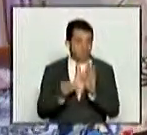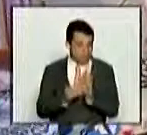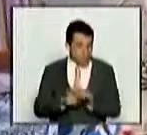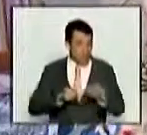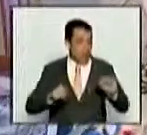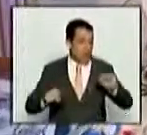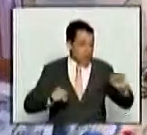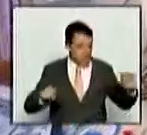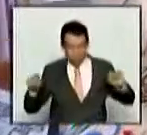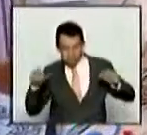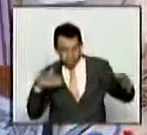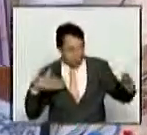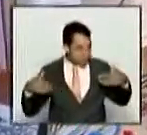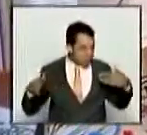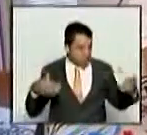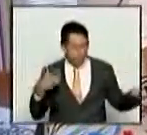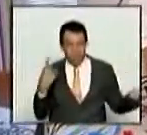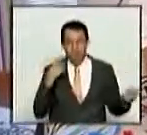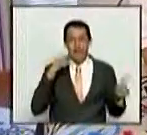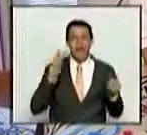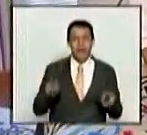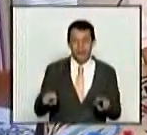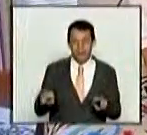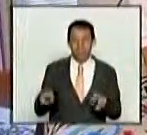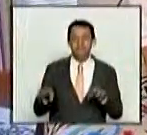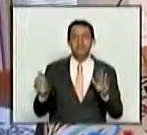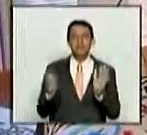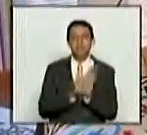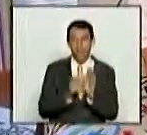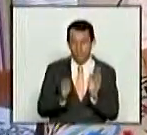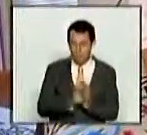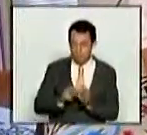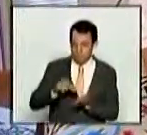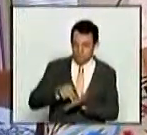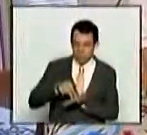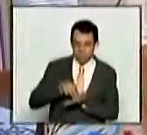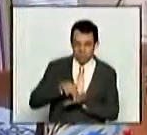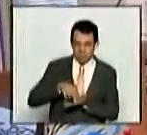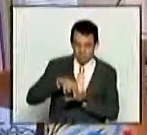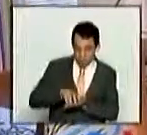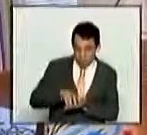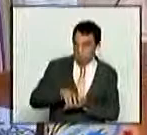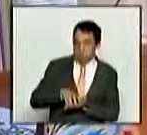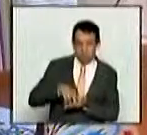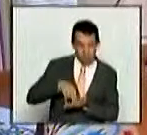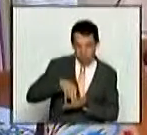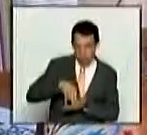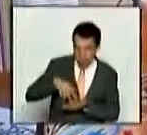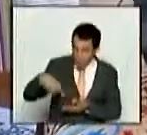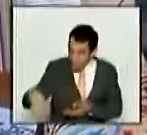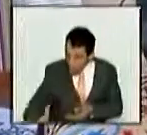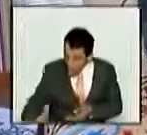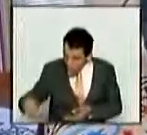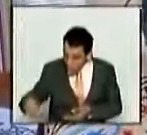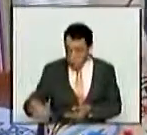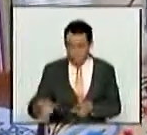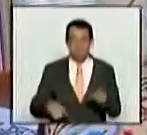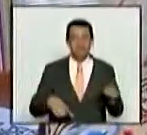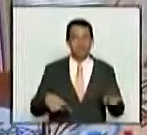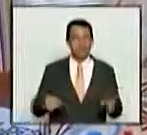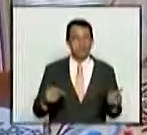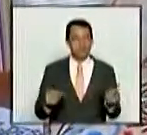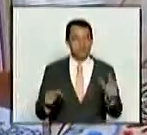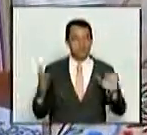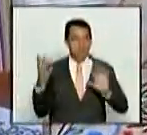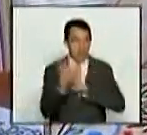de tantos médicos acá, él se ha agachado mal. Y eso genera cierto dolor. Ahora, siéntate acá, José, por favor. Estos programas son